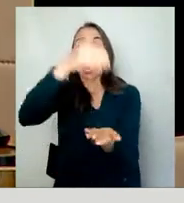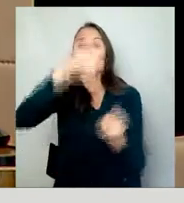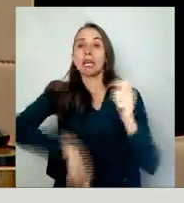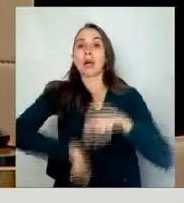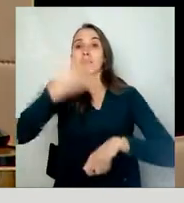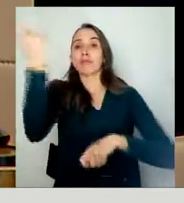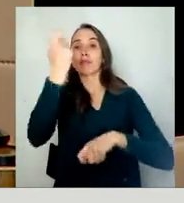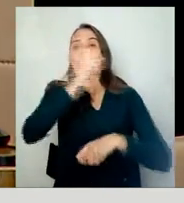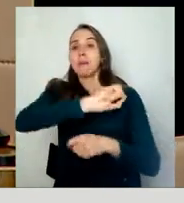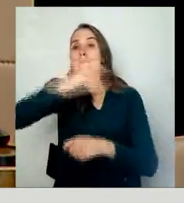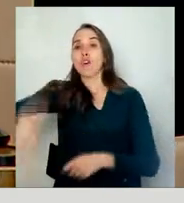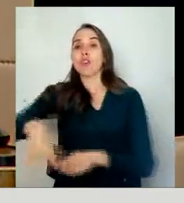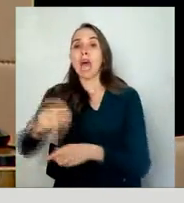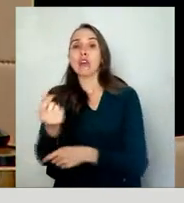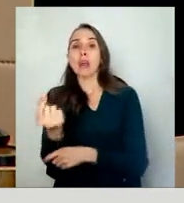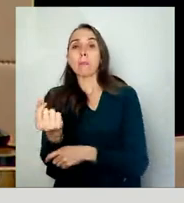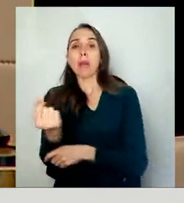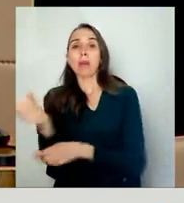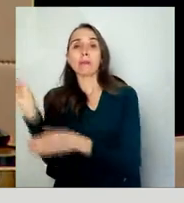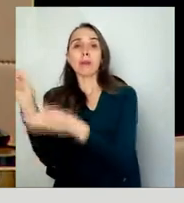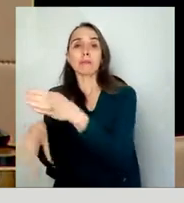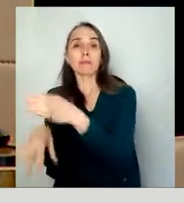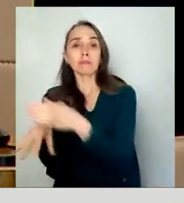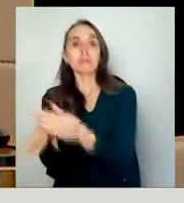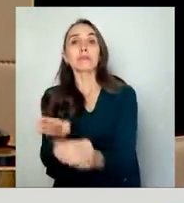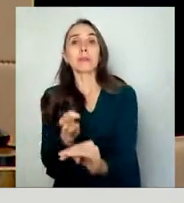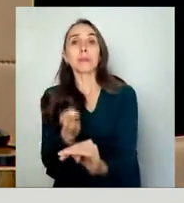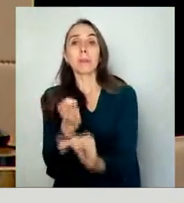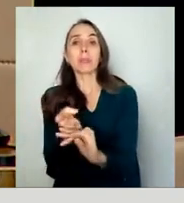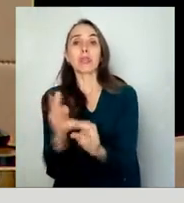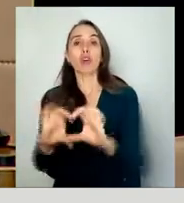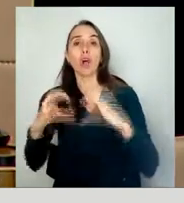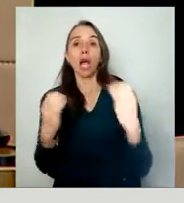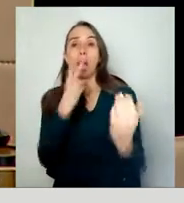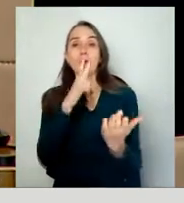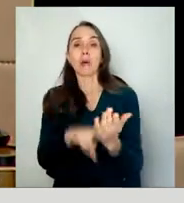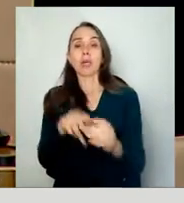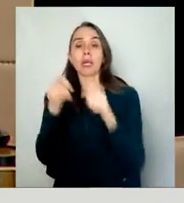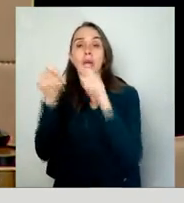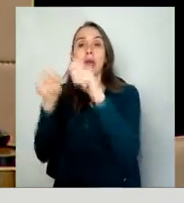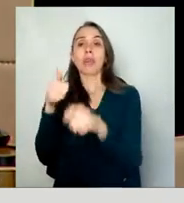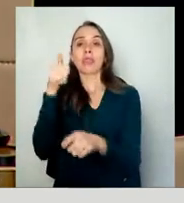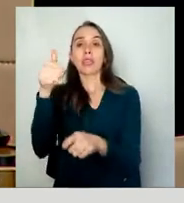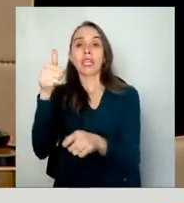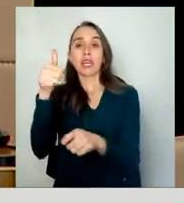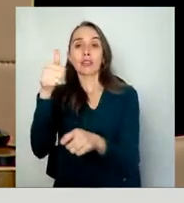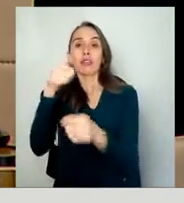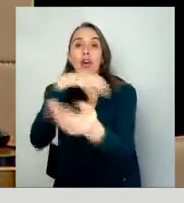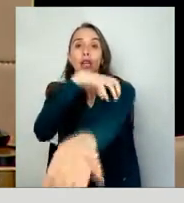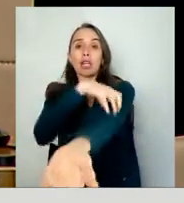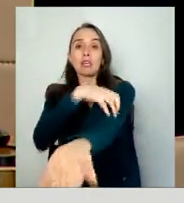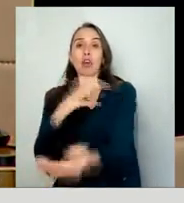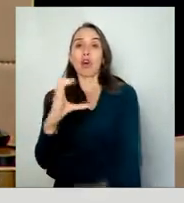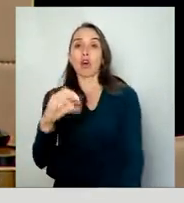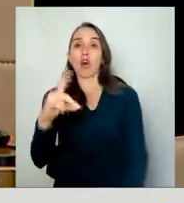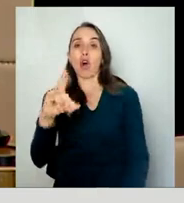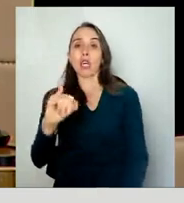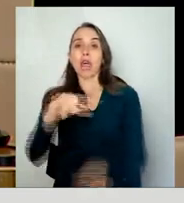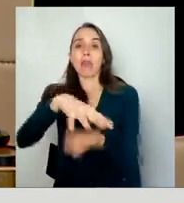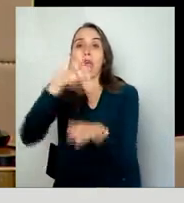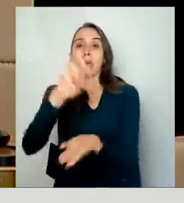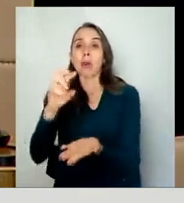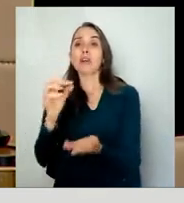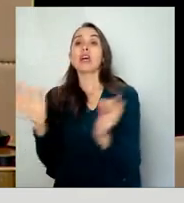por eso por su intermedio solicitó que esta cámara oficial director Regional de la conada y arica parinacota para que informe detalle de los gastos